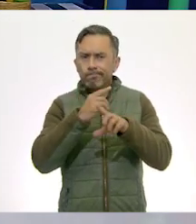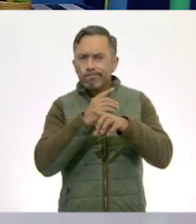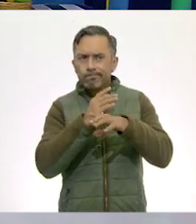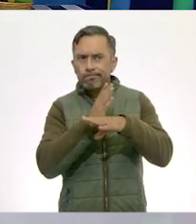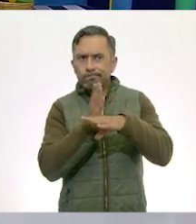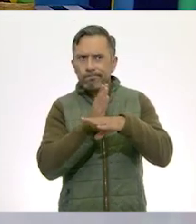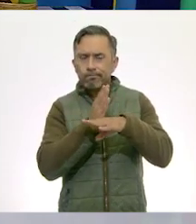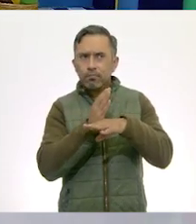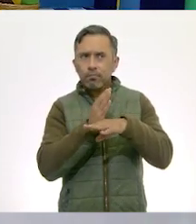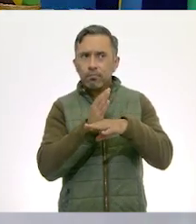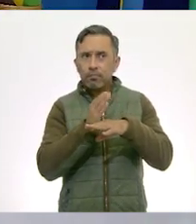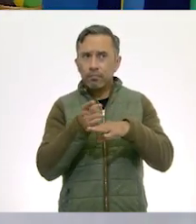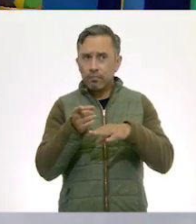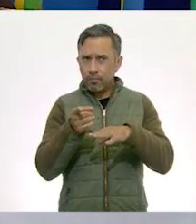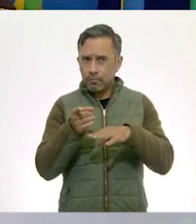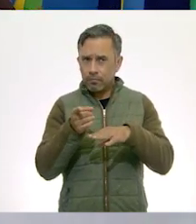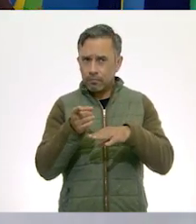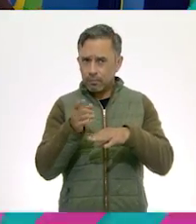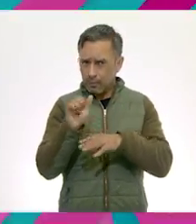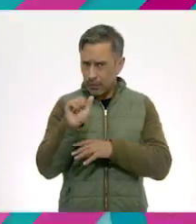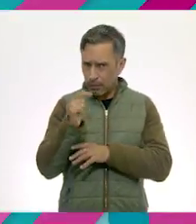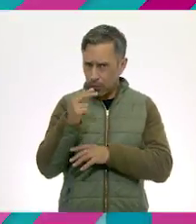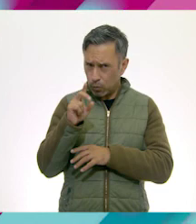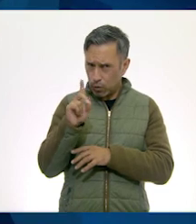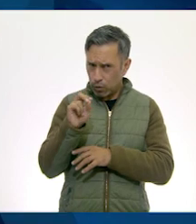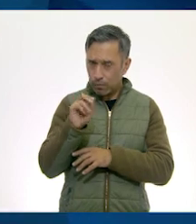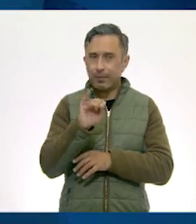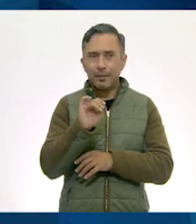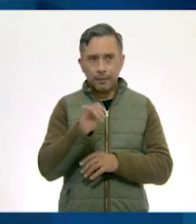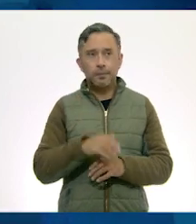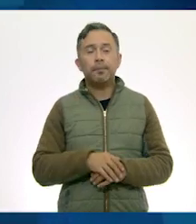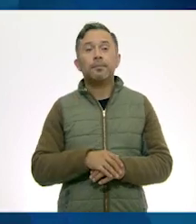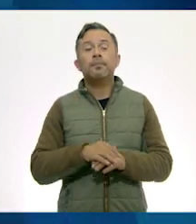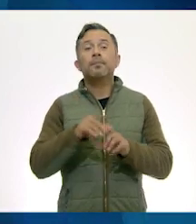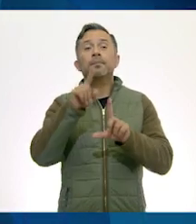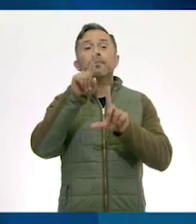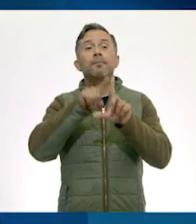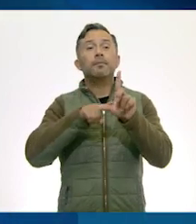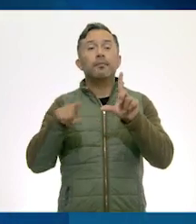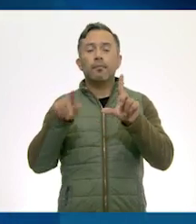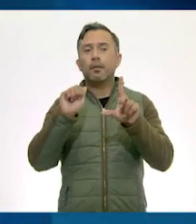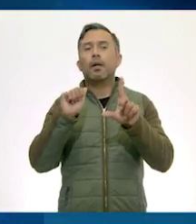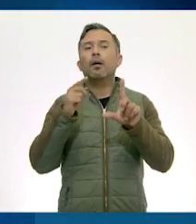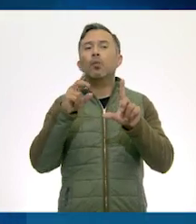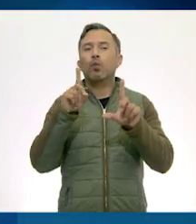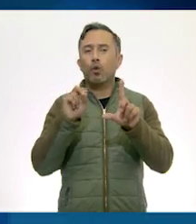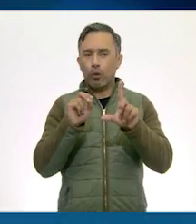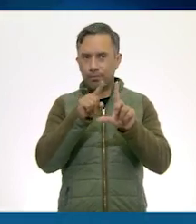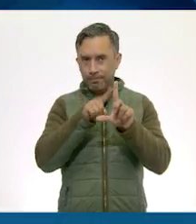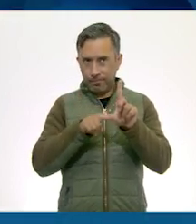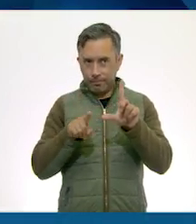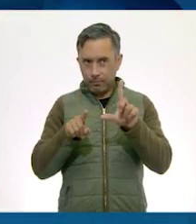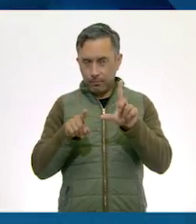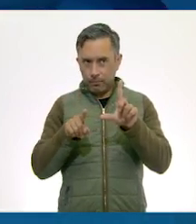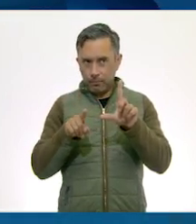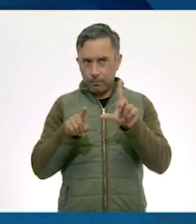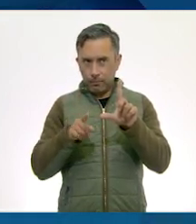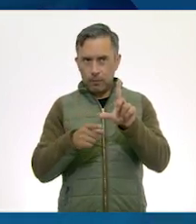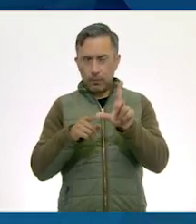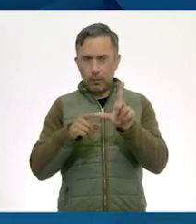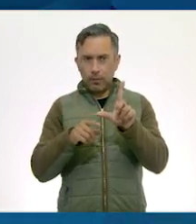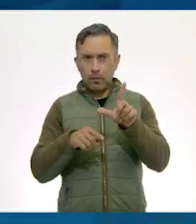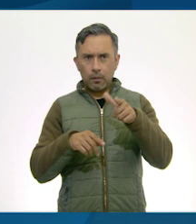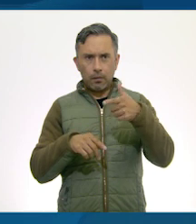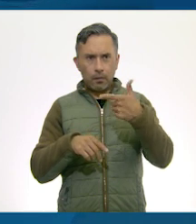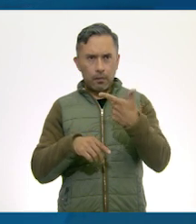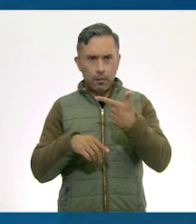Vamos por el grado agudo. Sí, es un ángulo agudo. Agudo, pues así entonces. Ah,